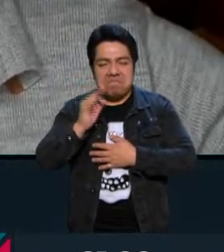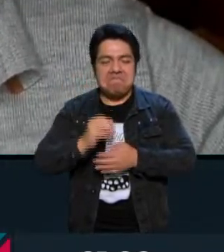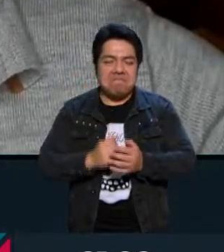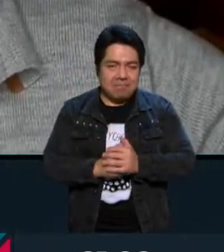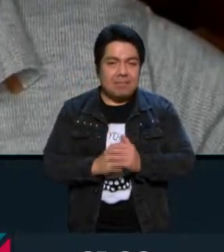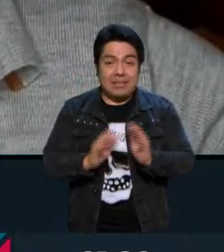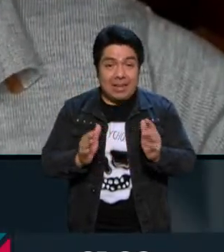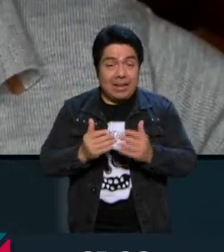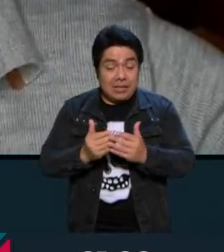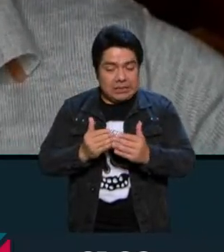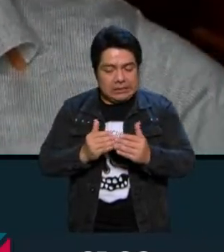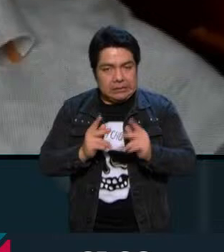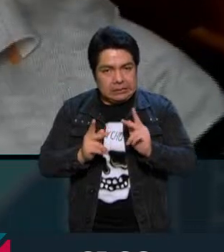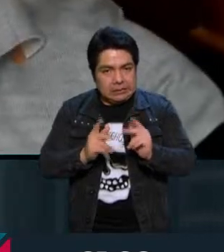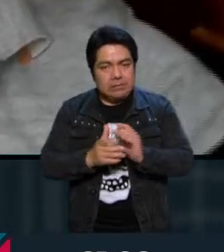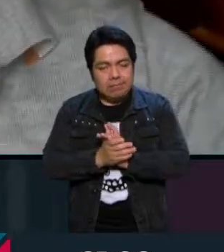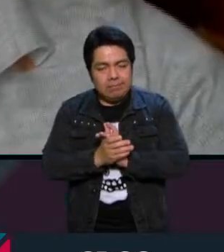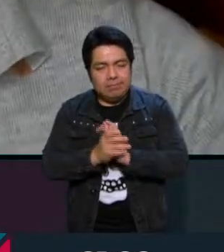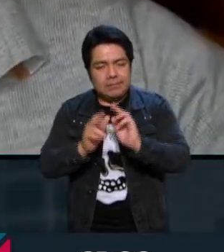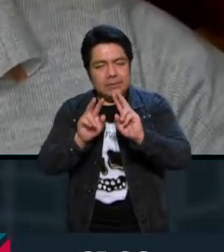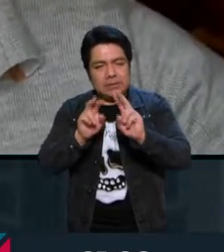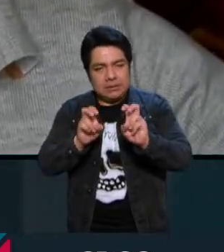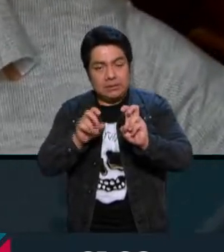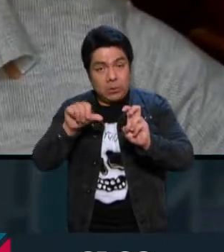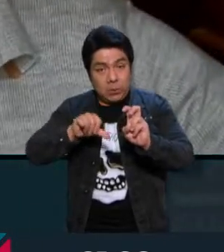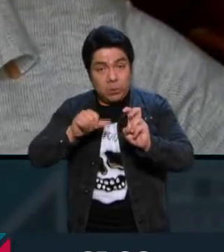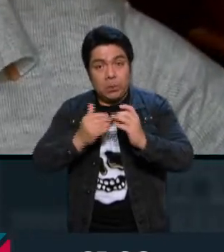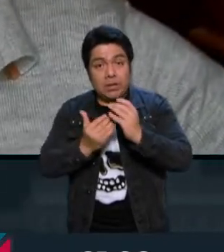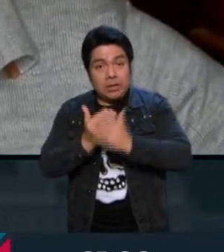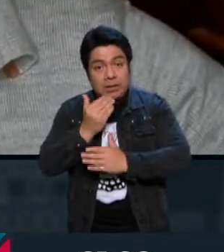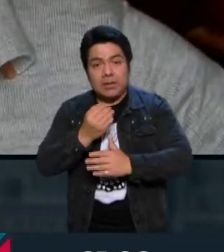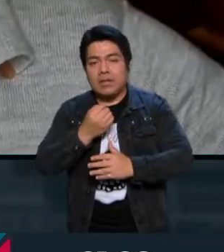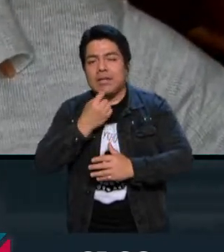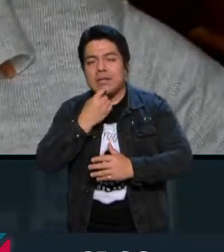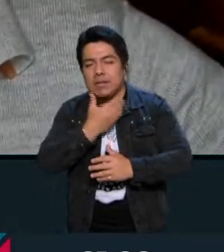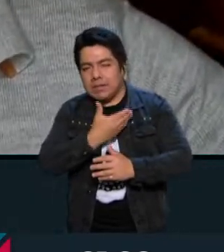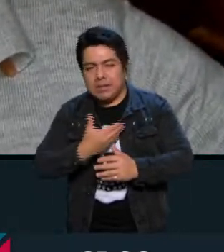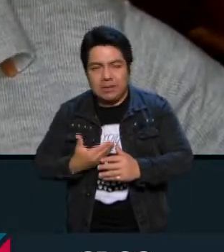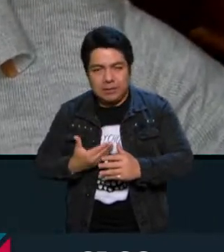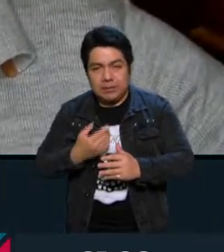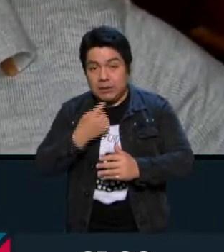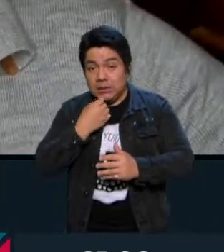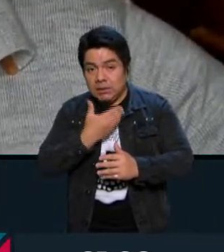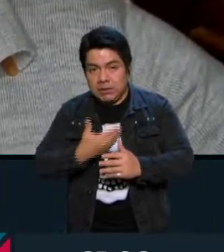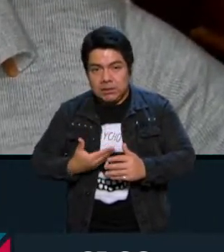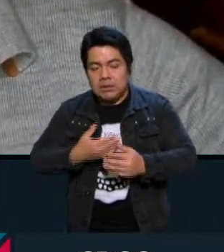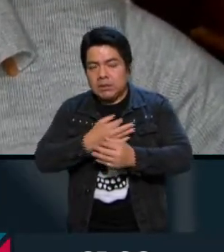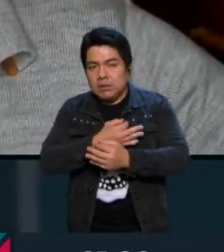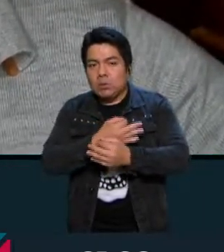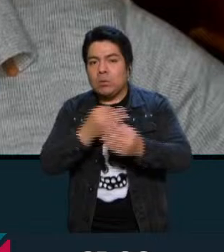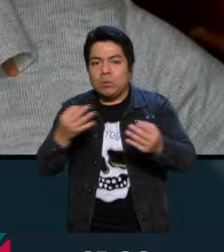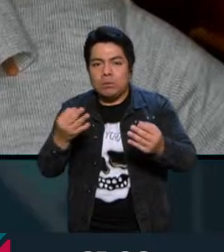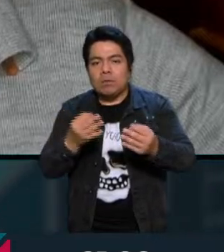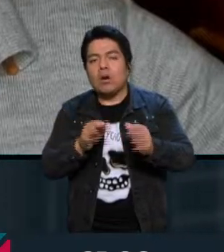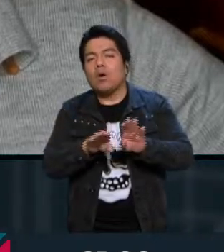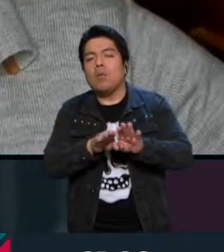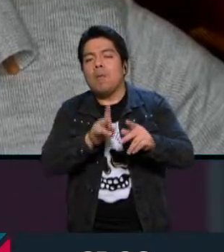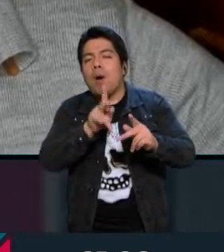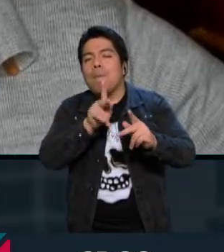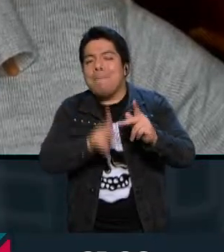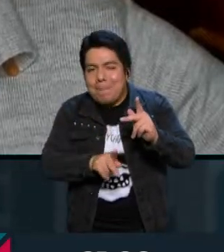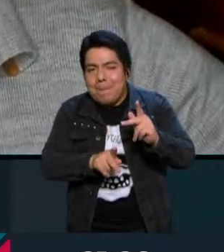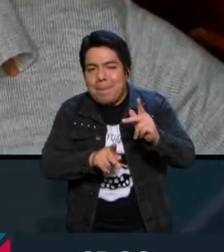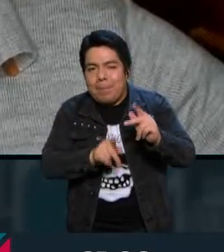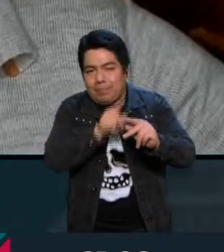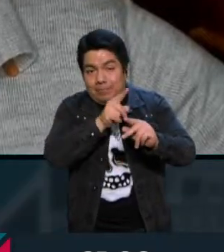ya lo comentábamos, ¿no? Este tema que se dio hoy en la conferencia matutina, en la que el presidente López Obrador anuncia una pausa